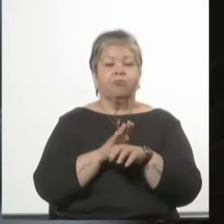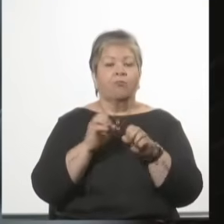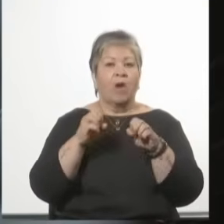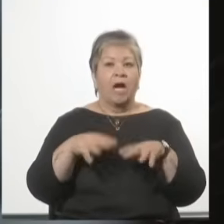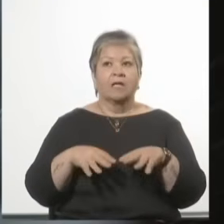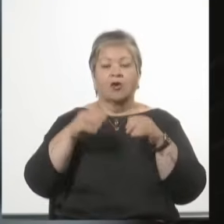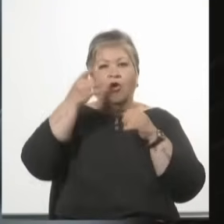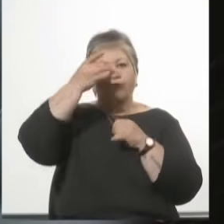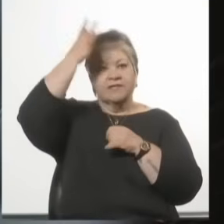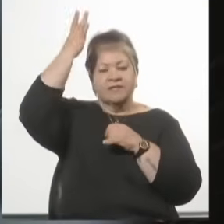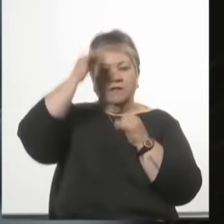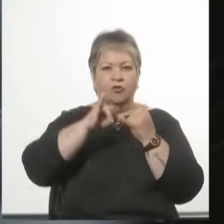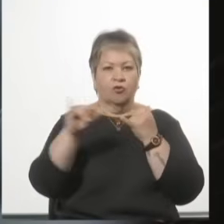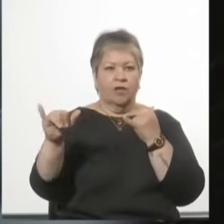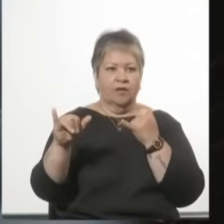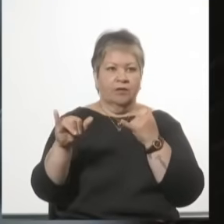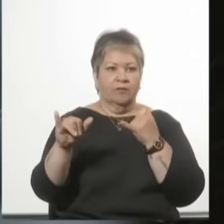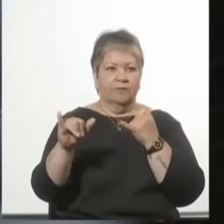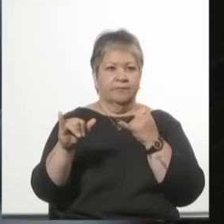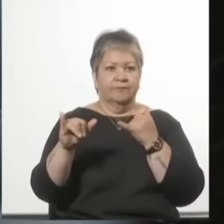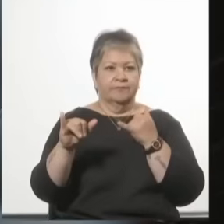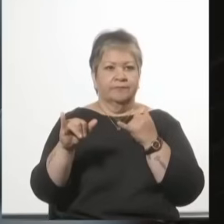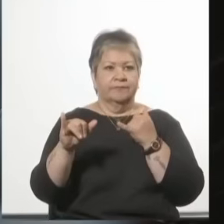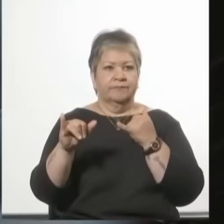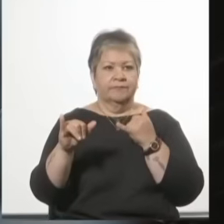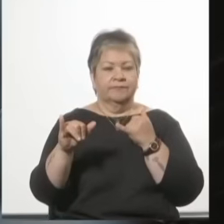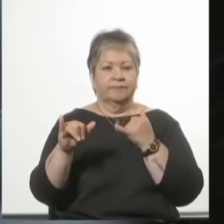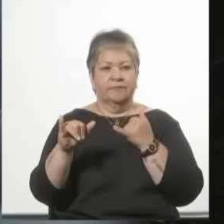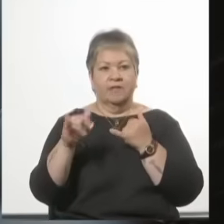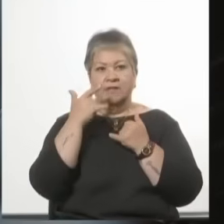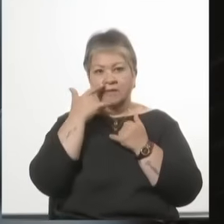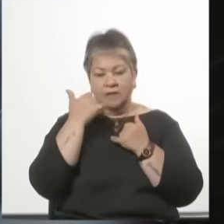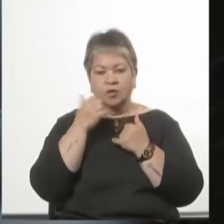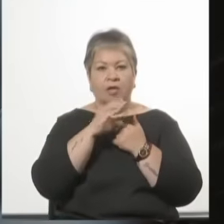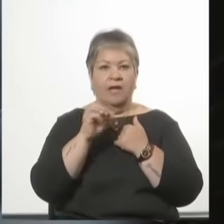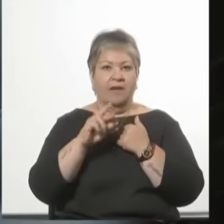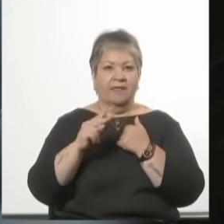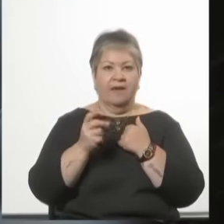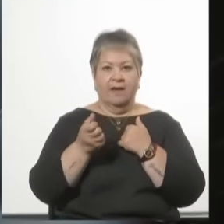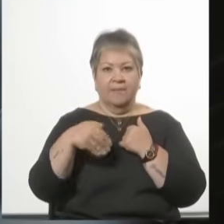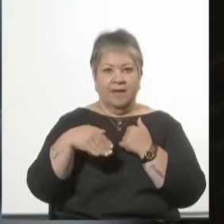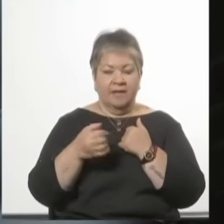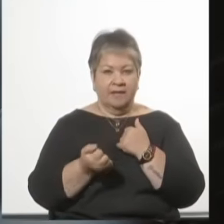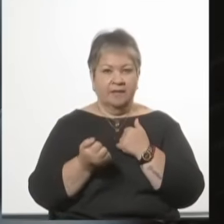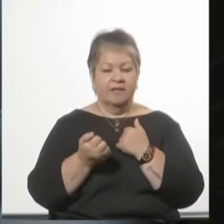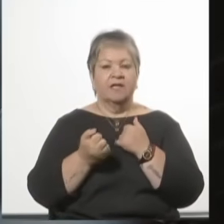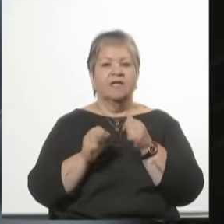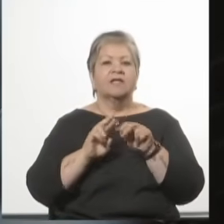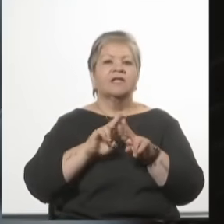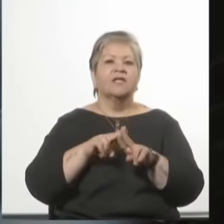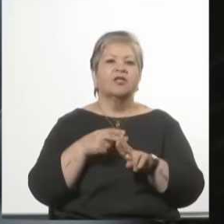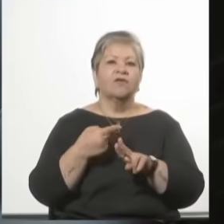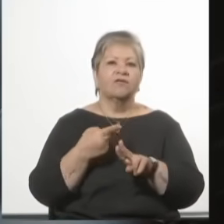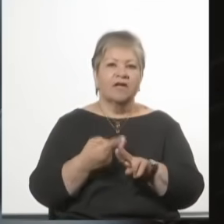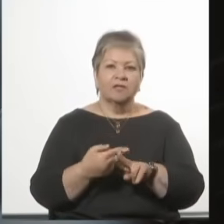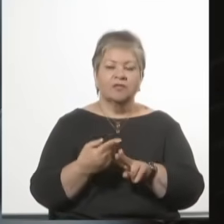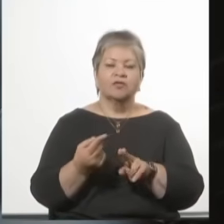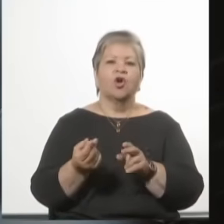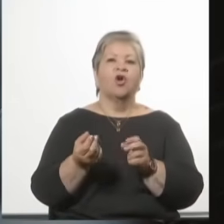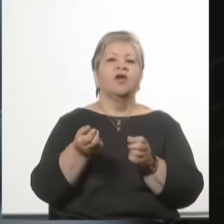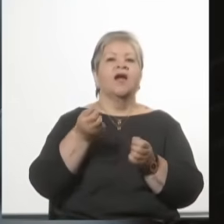oficial donde el señor Francisco Cardama nos envía la renovación del